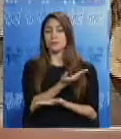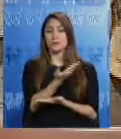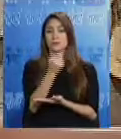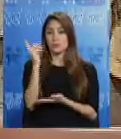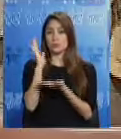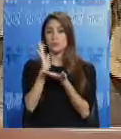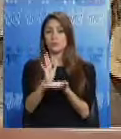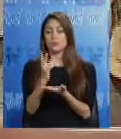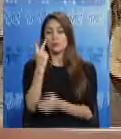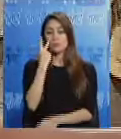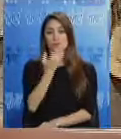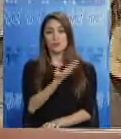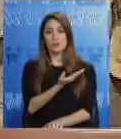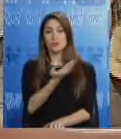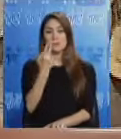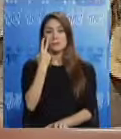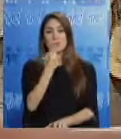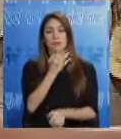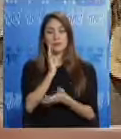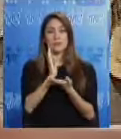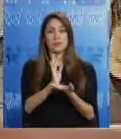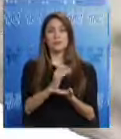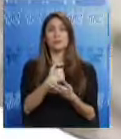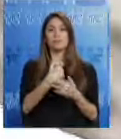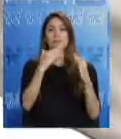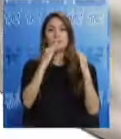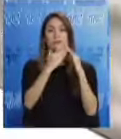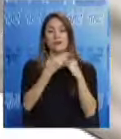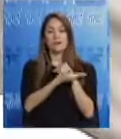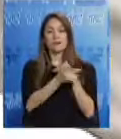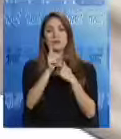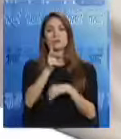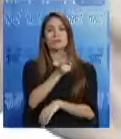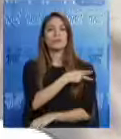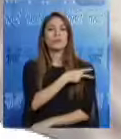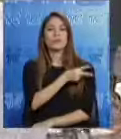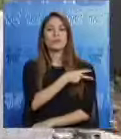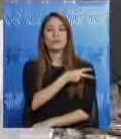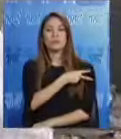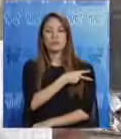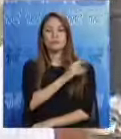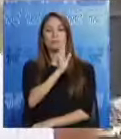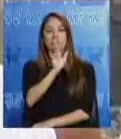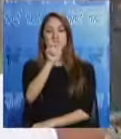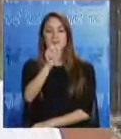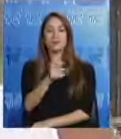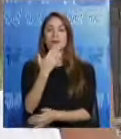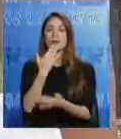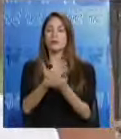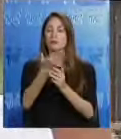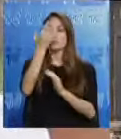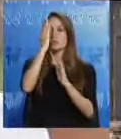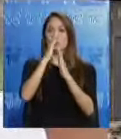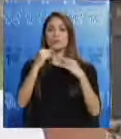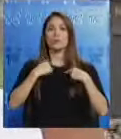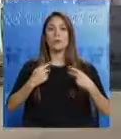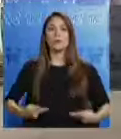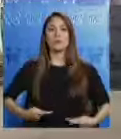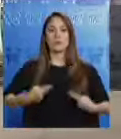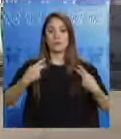palpablemente, señores periodistas, mi casa. El profesor, como lo conocen, da gracias a Dios por tenerlo con